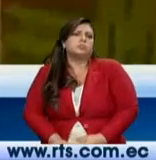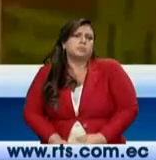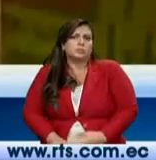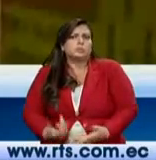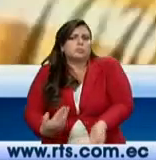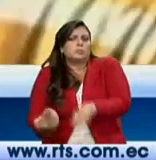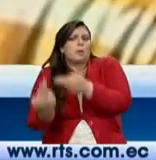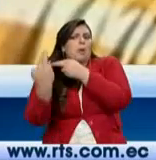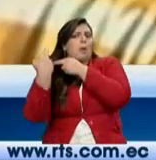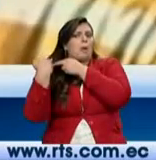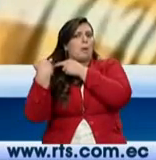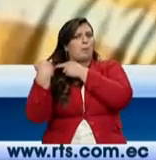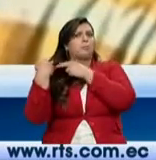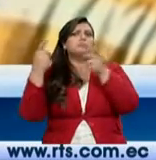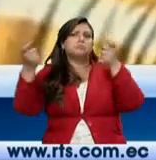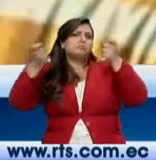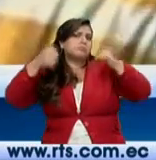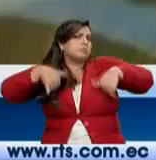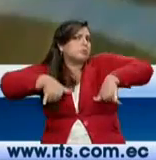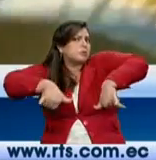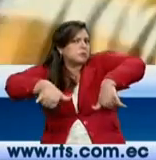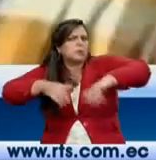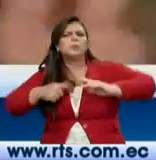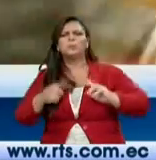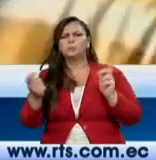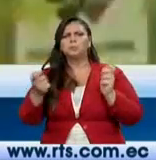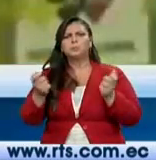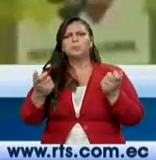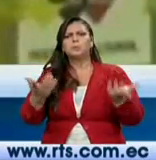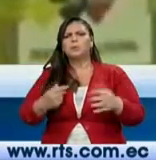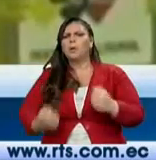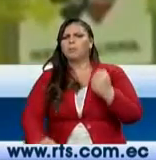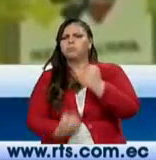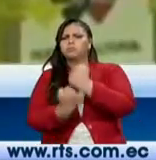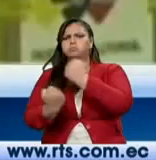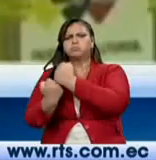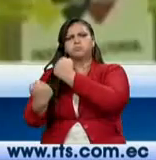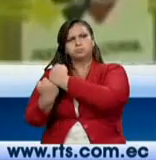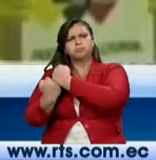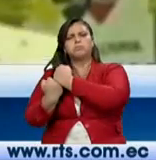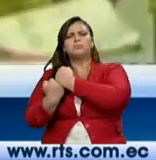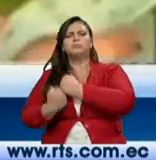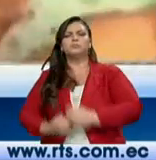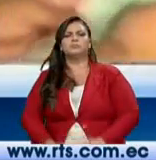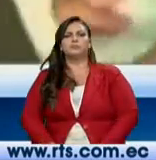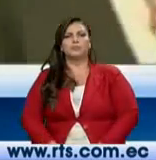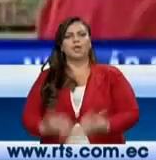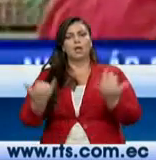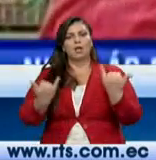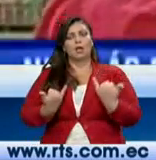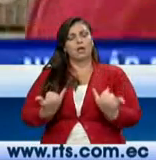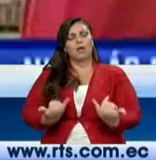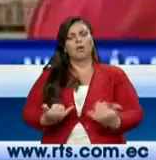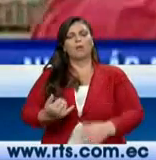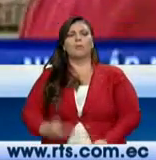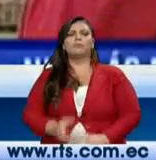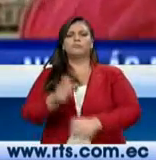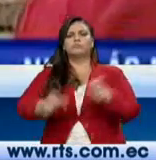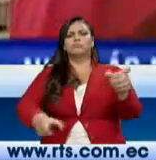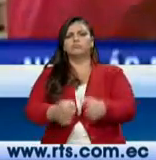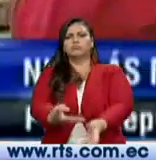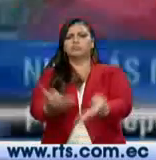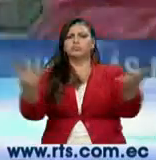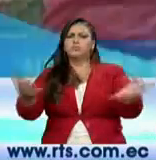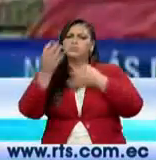pueblo que apoya las políticas de Estado implementadas por el chavismo. Yo le digo a Venezuela, necesitamos una victoria electoral el